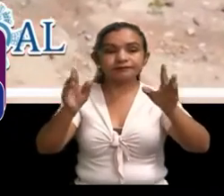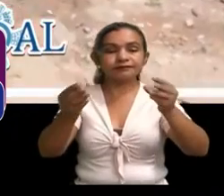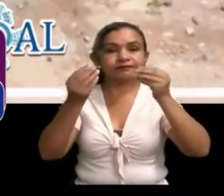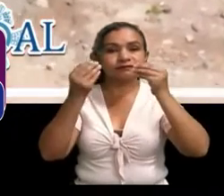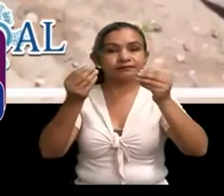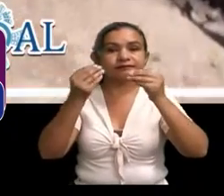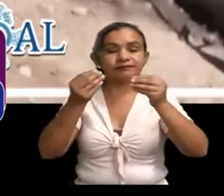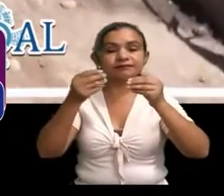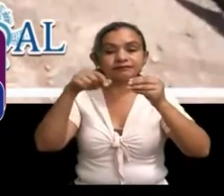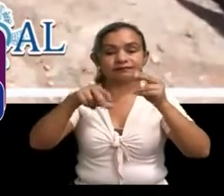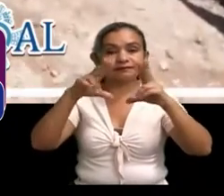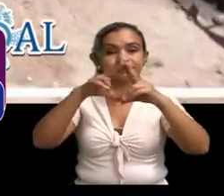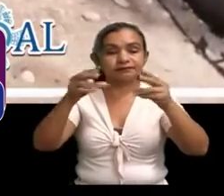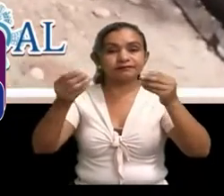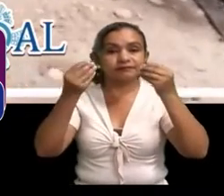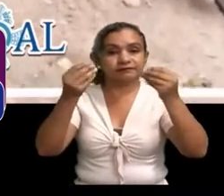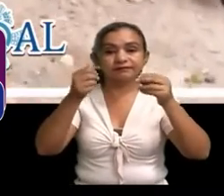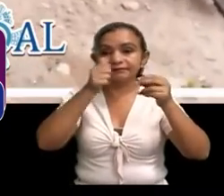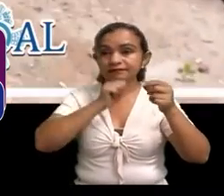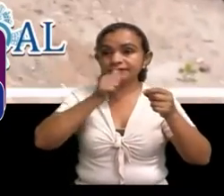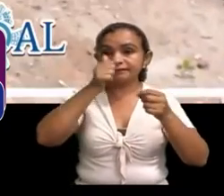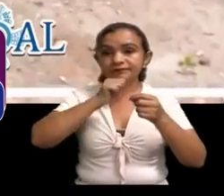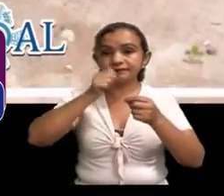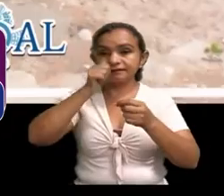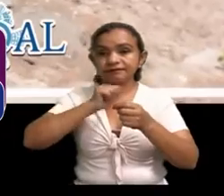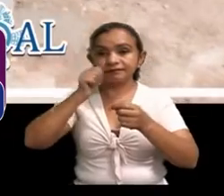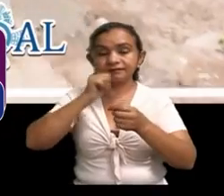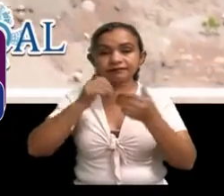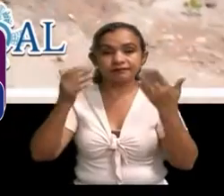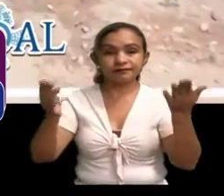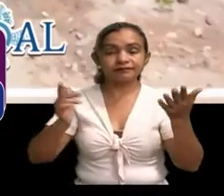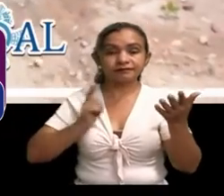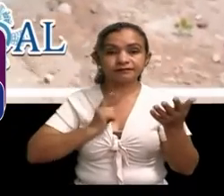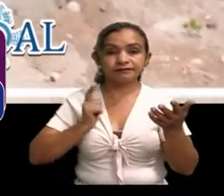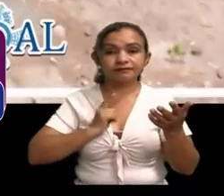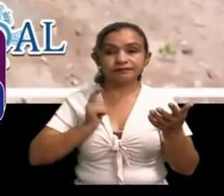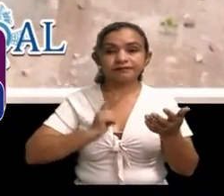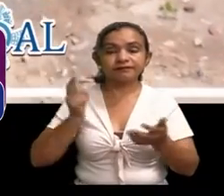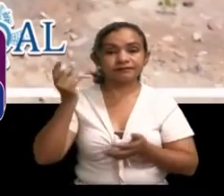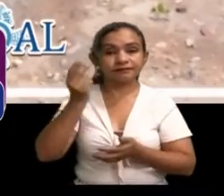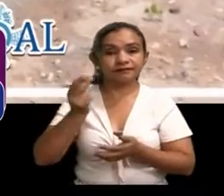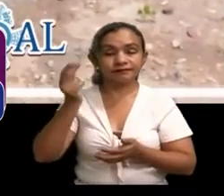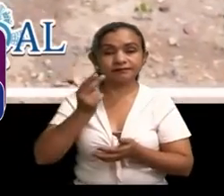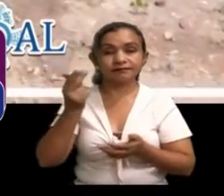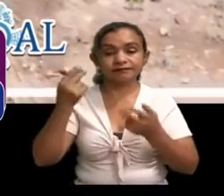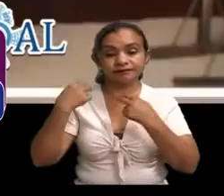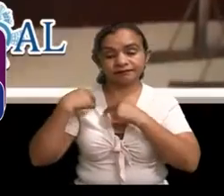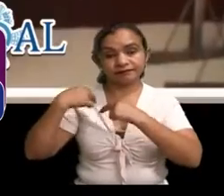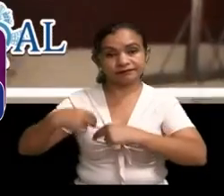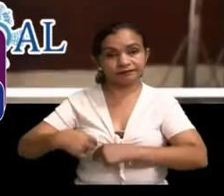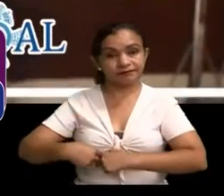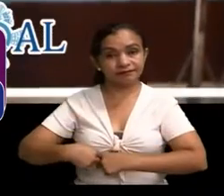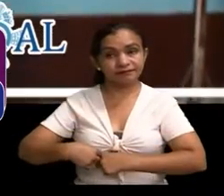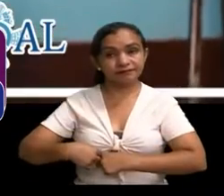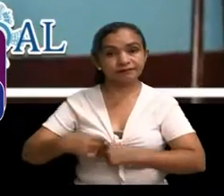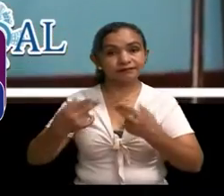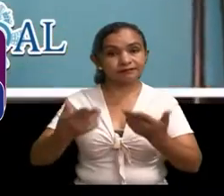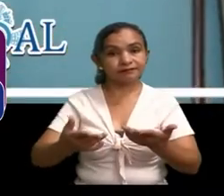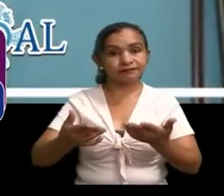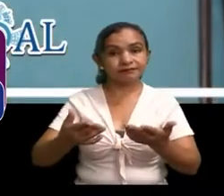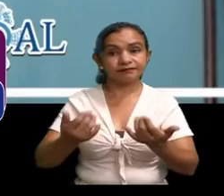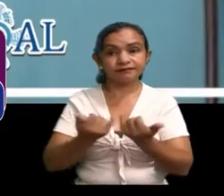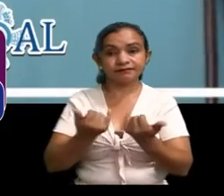recursos hídricos en Nicaragua, pero los usos son distintos. Tenemos que usarlo no solo para consumo humano, sino también para el consumo de